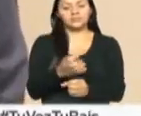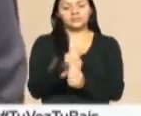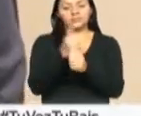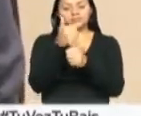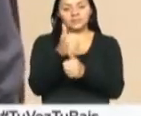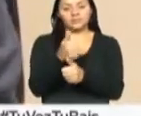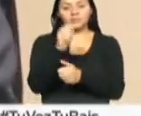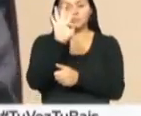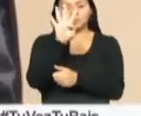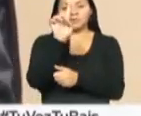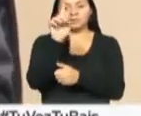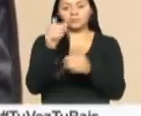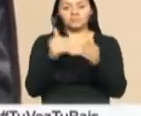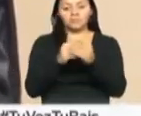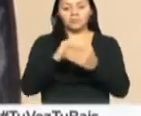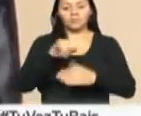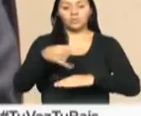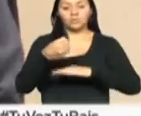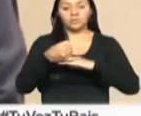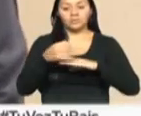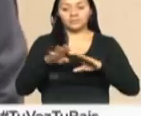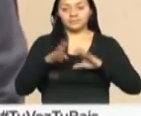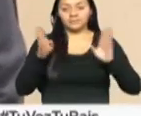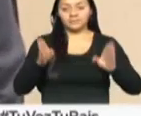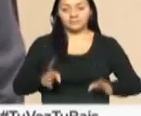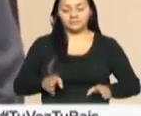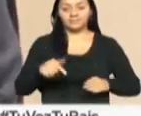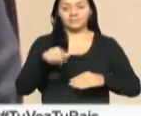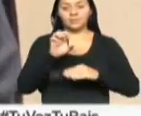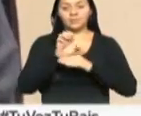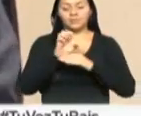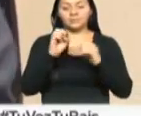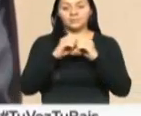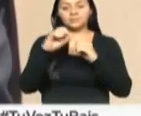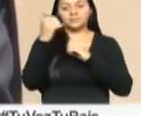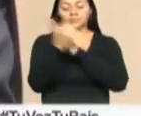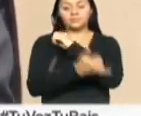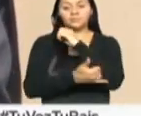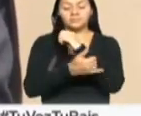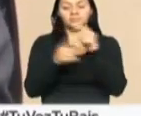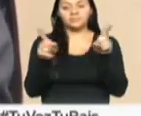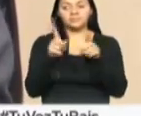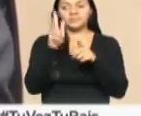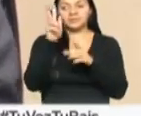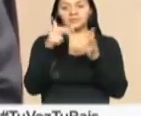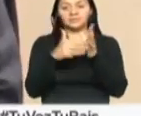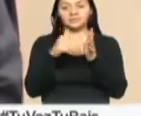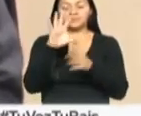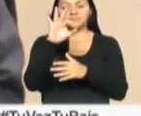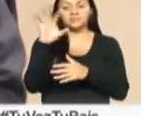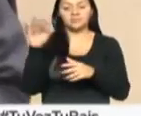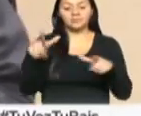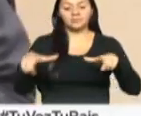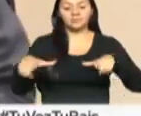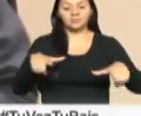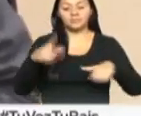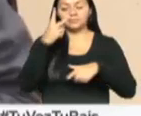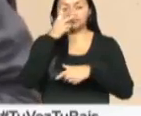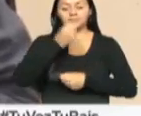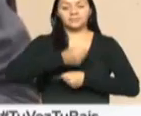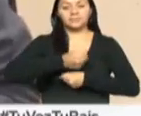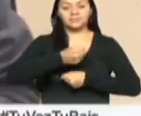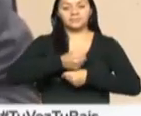juntas receptoras del voto en todo el país y en el exterior. Son más de 3.500 recintos electorales, por tanto, el trabajo